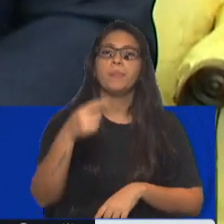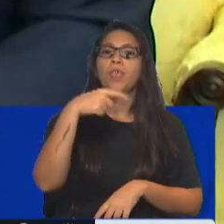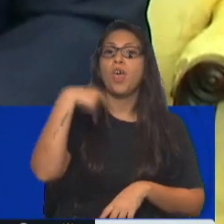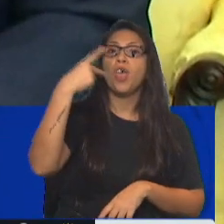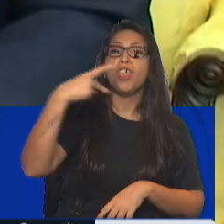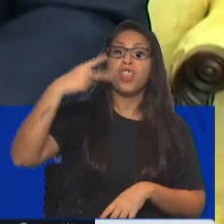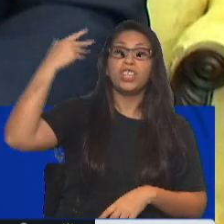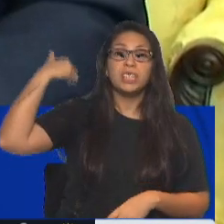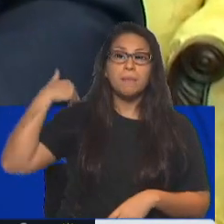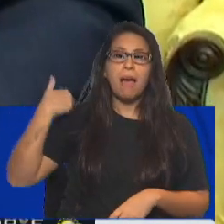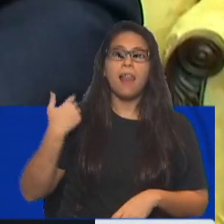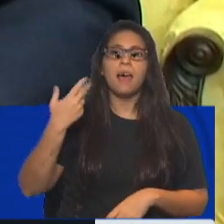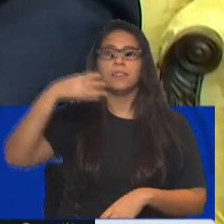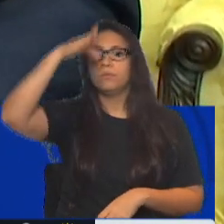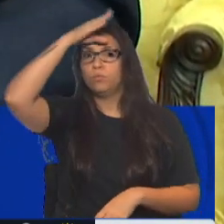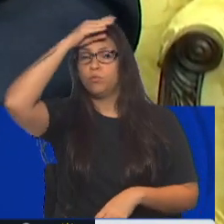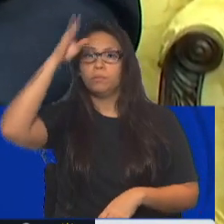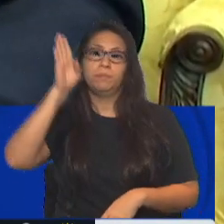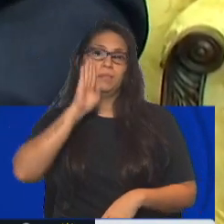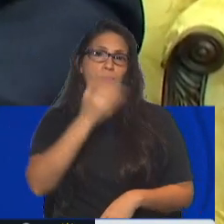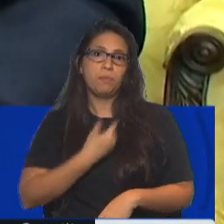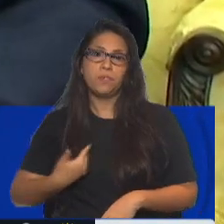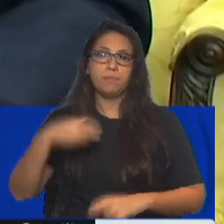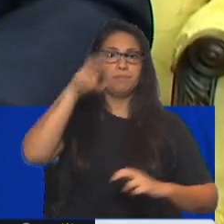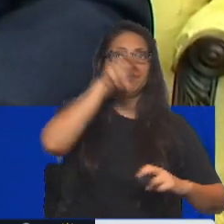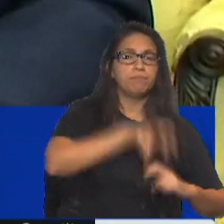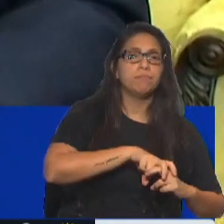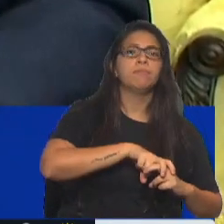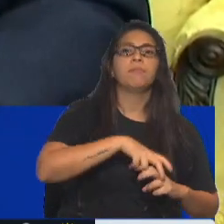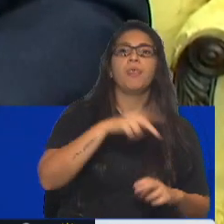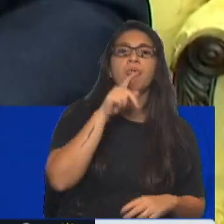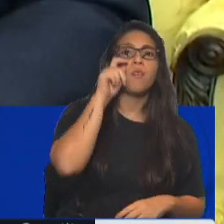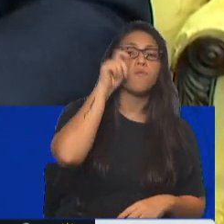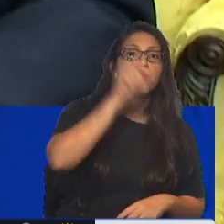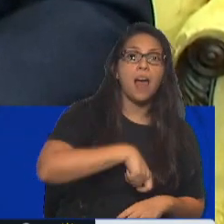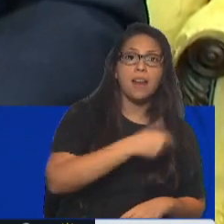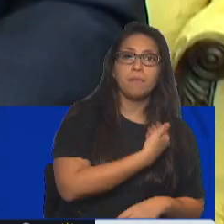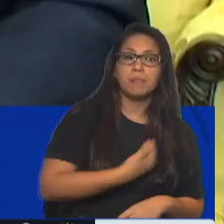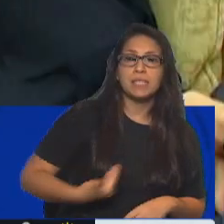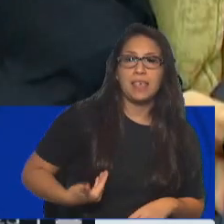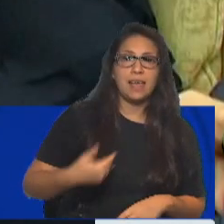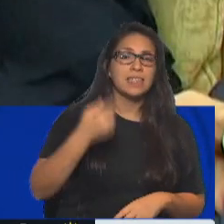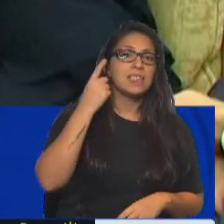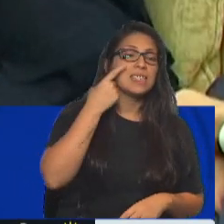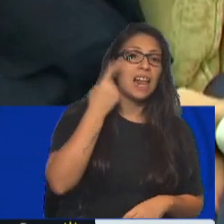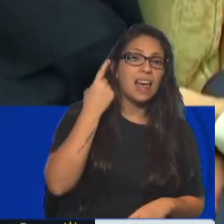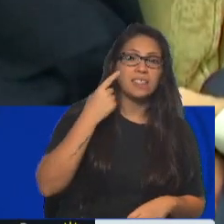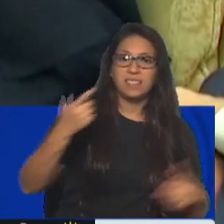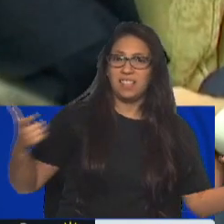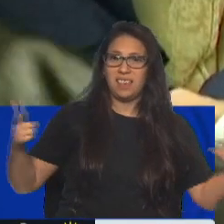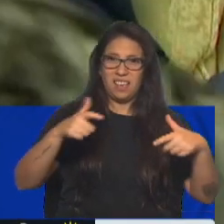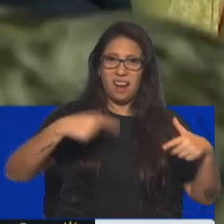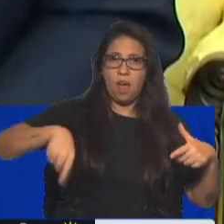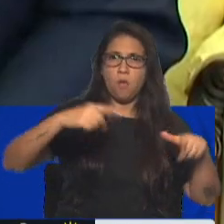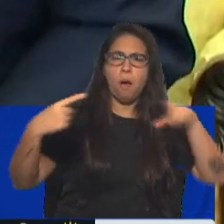choque sin precedentes entre el presidente de los Estados Unidos, Donald Trump, y su par ucraniano, Volodymyr Zelensky, en el Salón Oval de la Casa